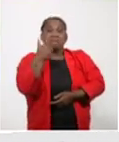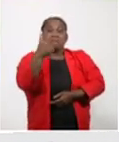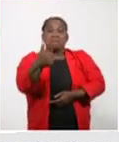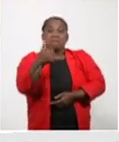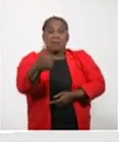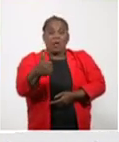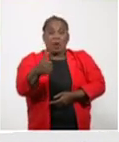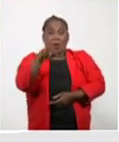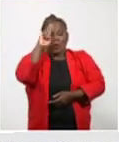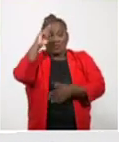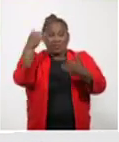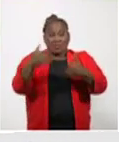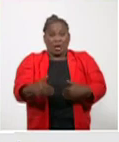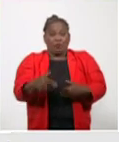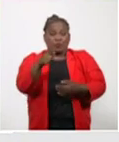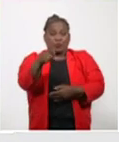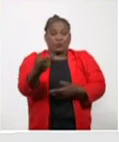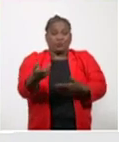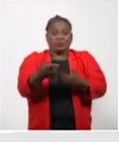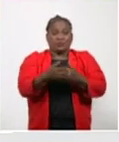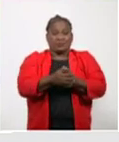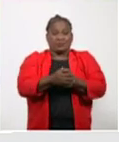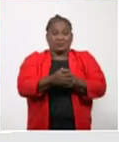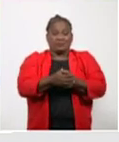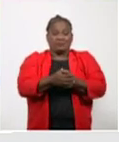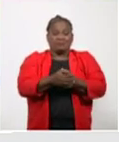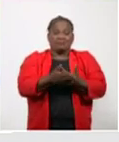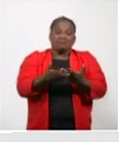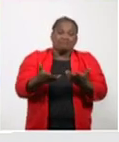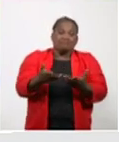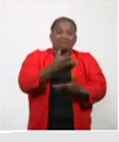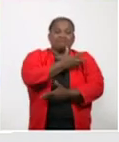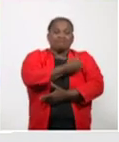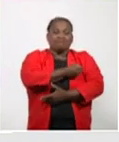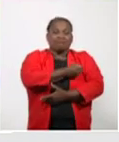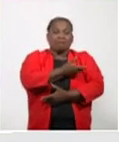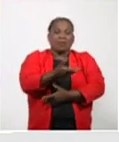de la enfermedad. Pero como lamentablemente tenemos que informar